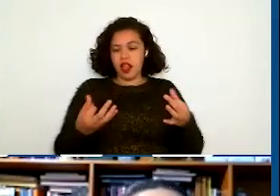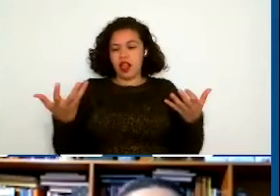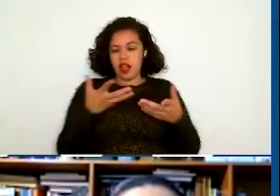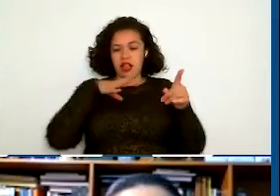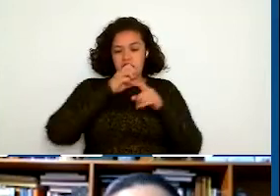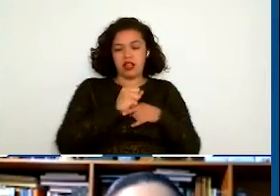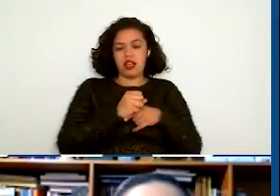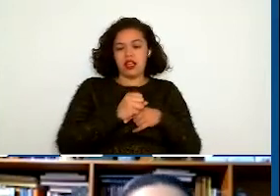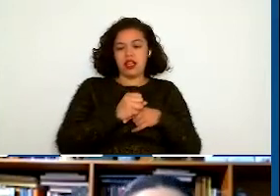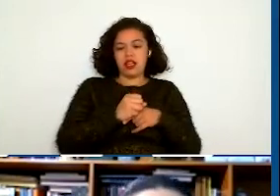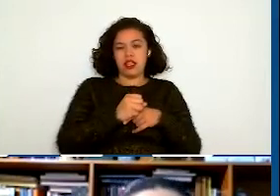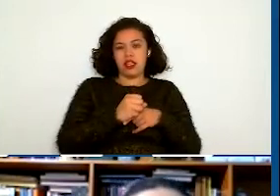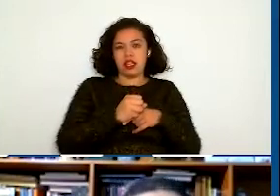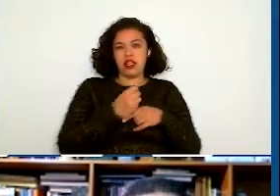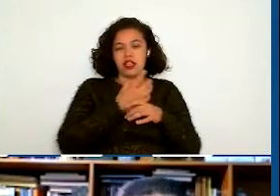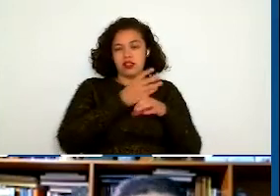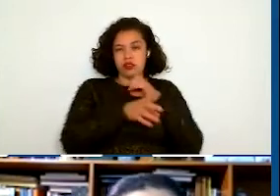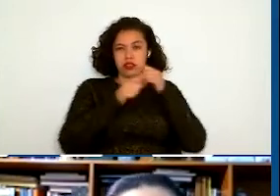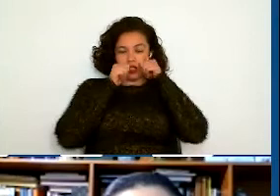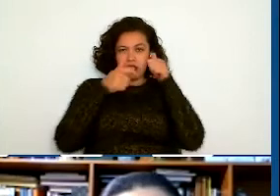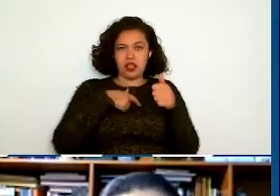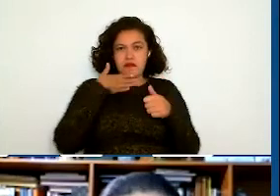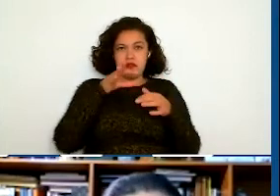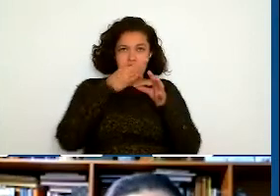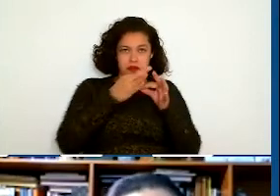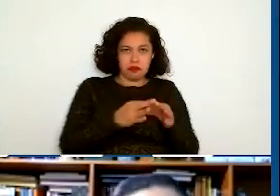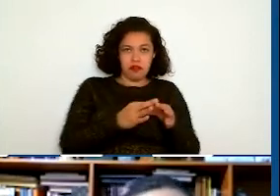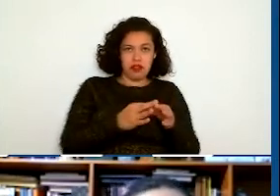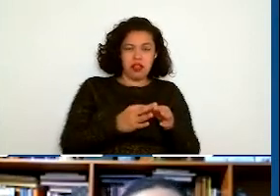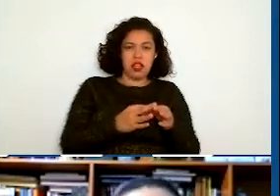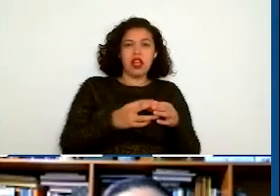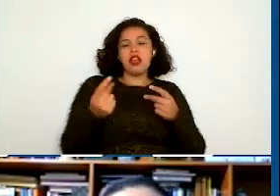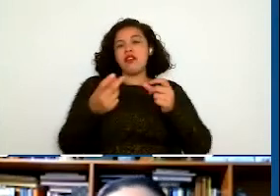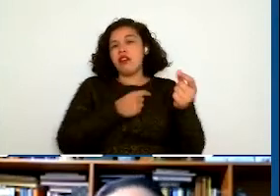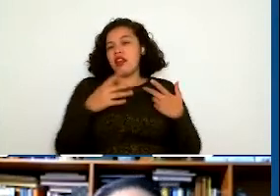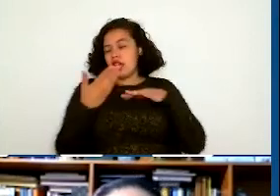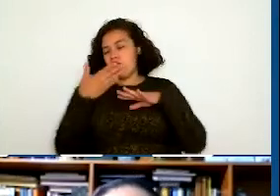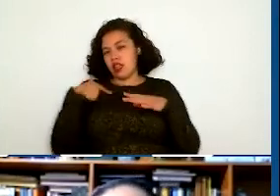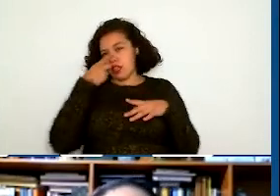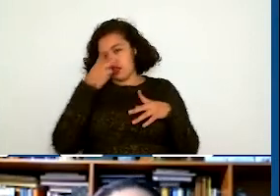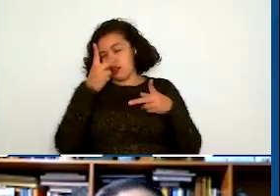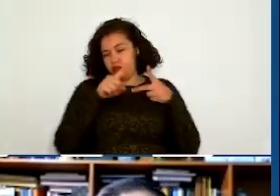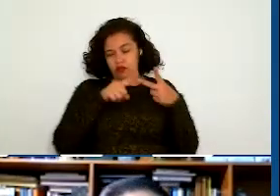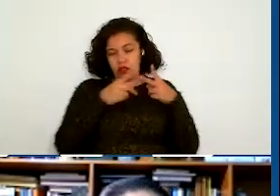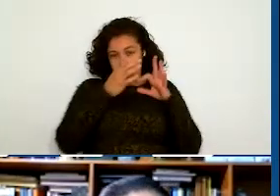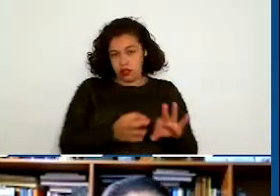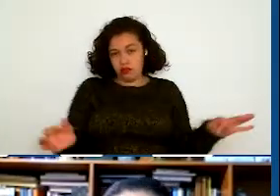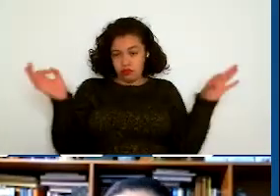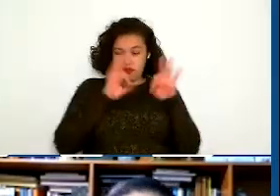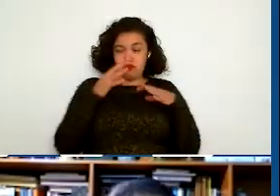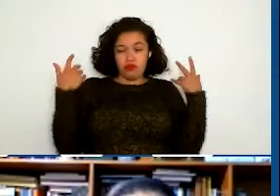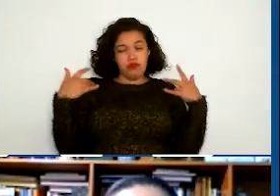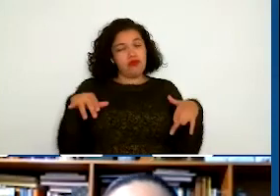gestión que estemos dando sea eficaz y eficiente, que ya lo veíamos, ¿no? Entonces, dos grandes elementos muy importantes,